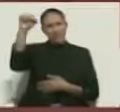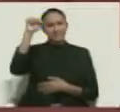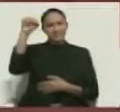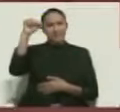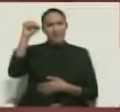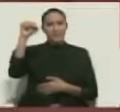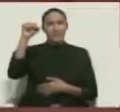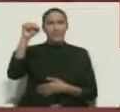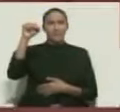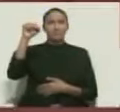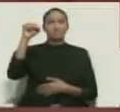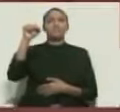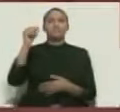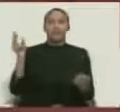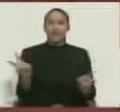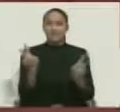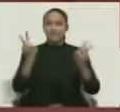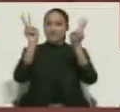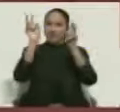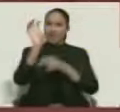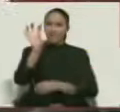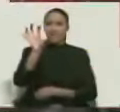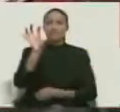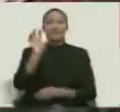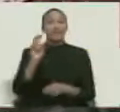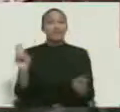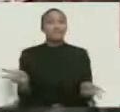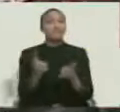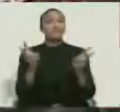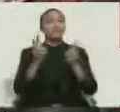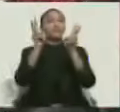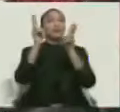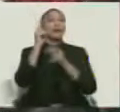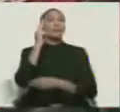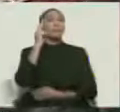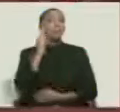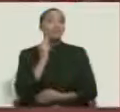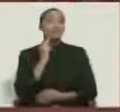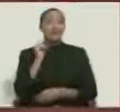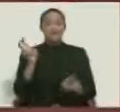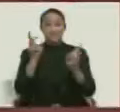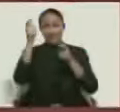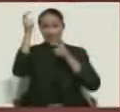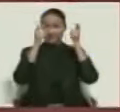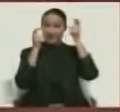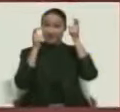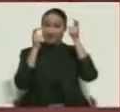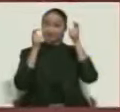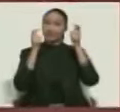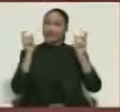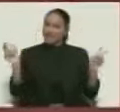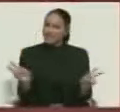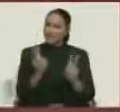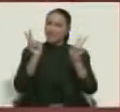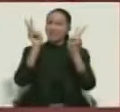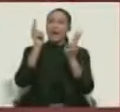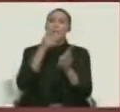pues. ¡Que viva la patria! ¡Viva! ¡Que viva Bolívar! ¡Viva! ¡Que viva Chávez! ¡Viva! ¡Que viva Maduro!